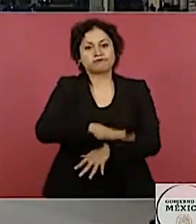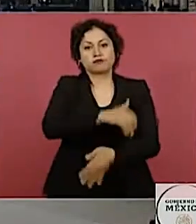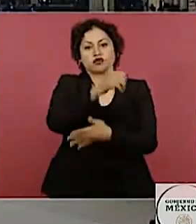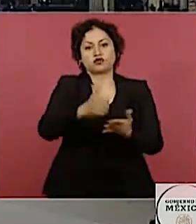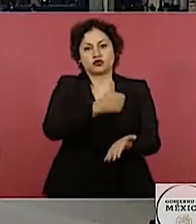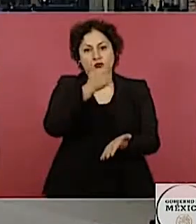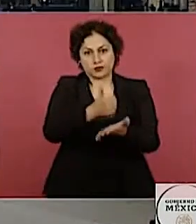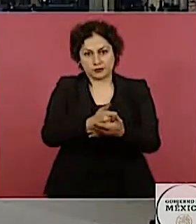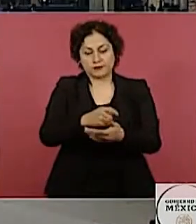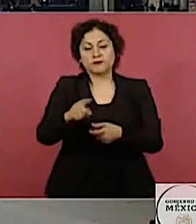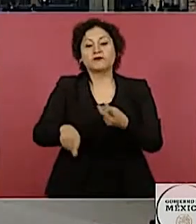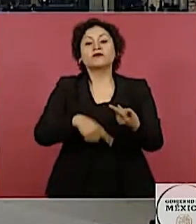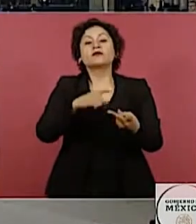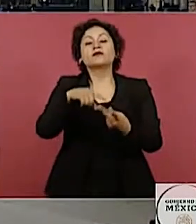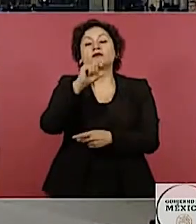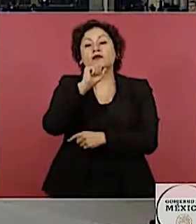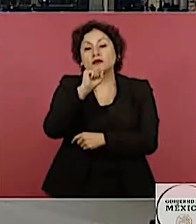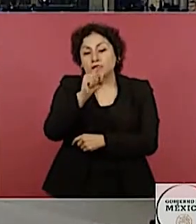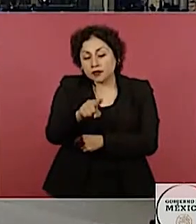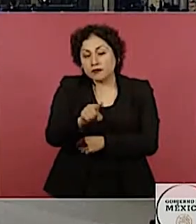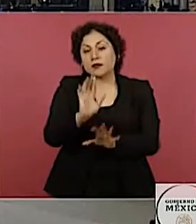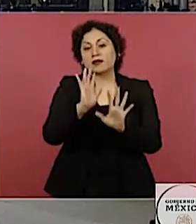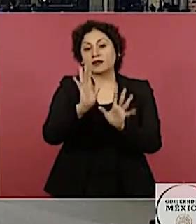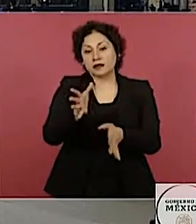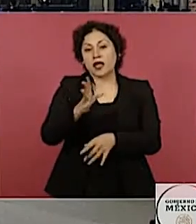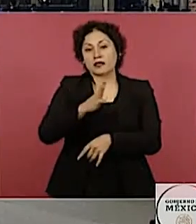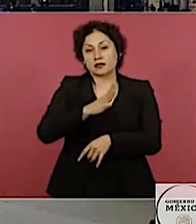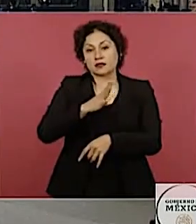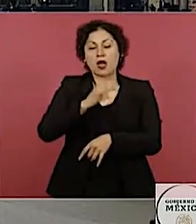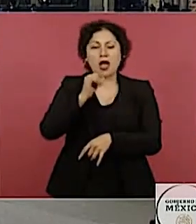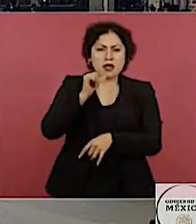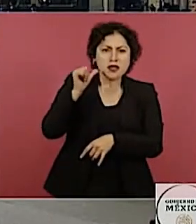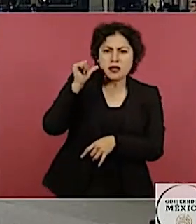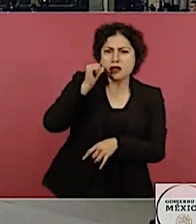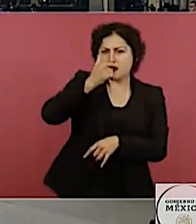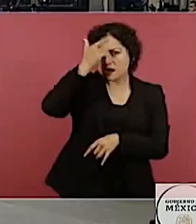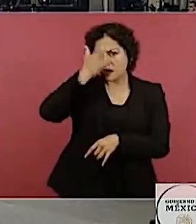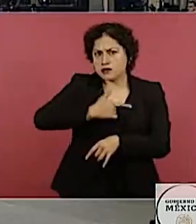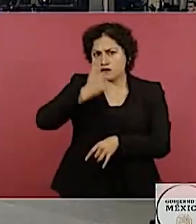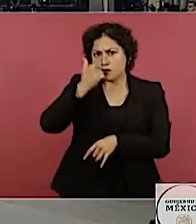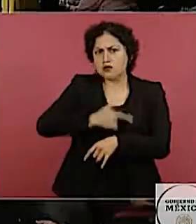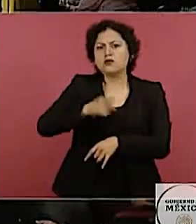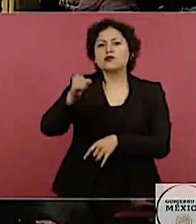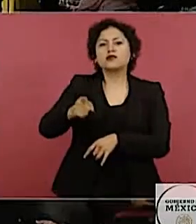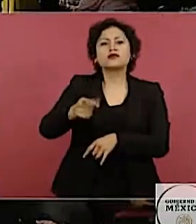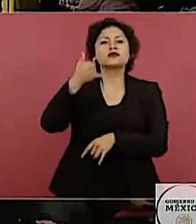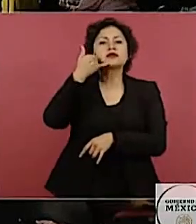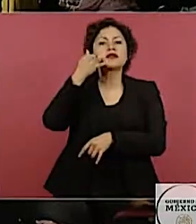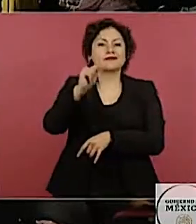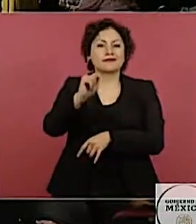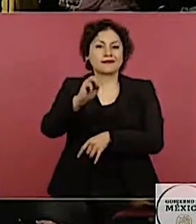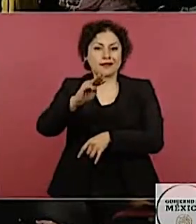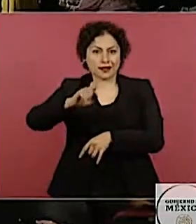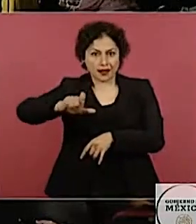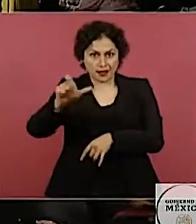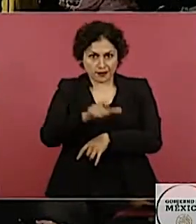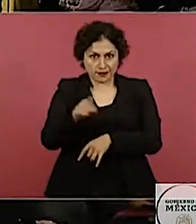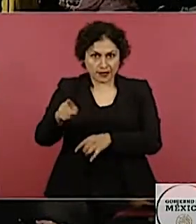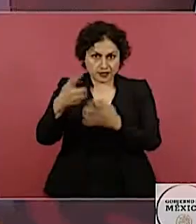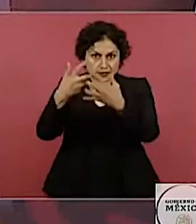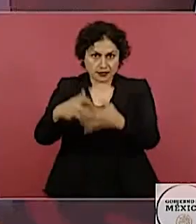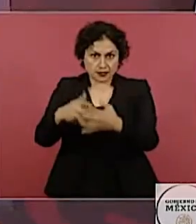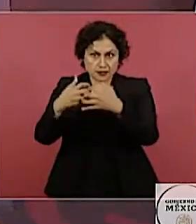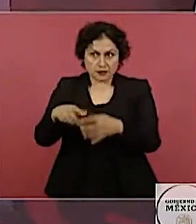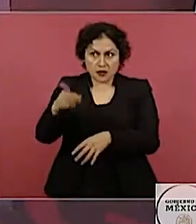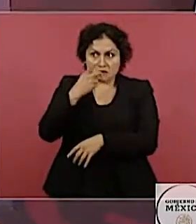ya energiza en la noche ya tarde de ayer la central telefónica de telm con lo que nos dicen que ya no van a estar